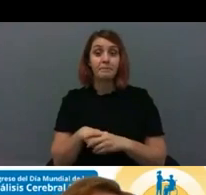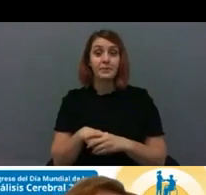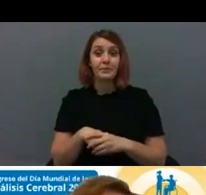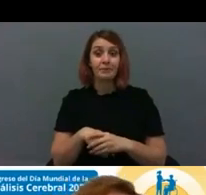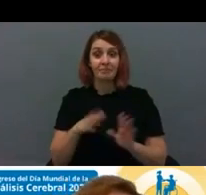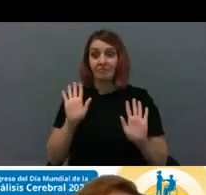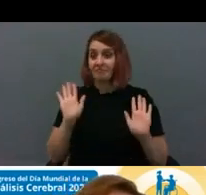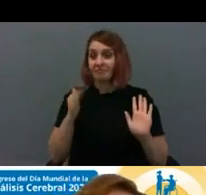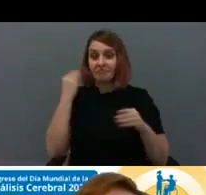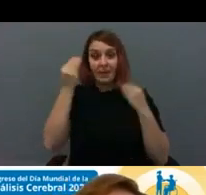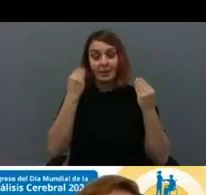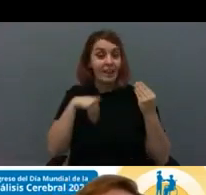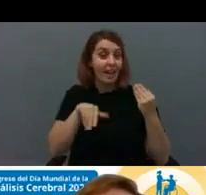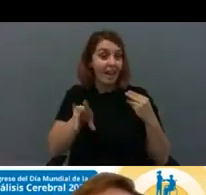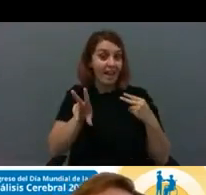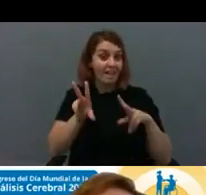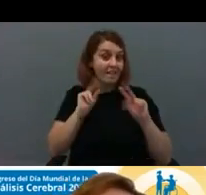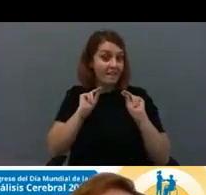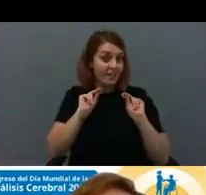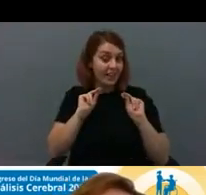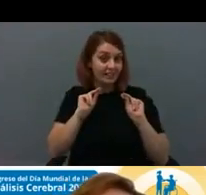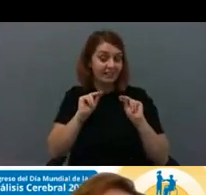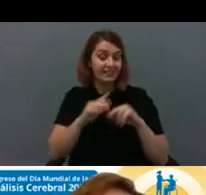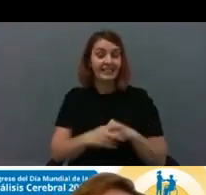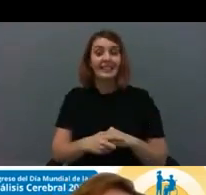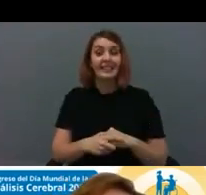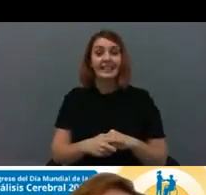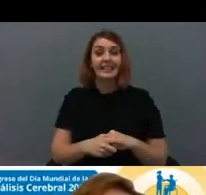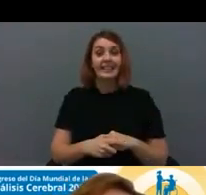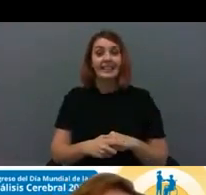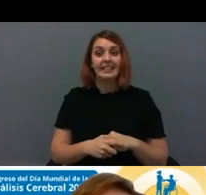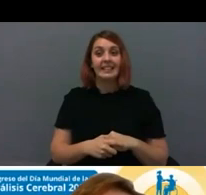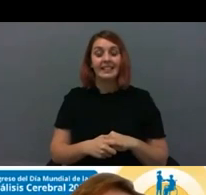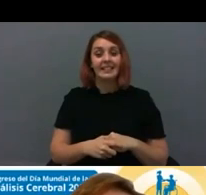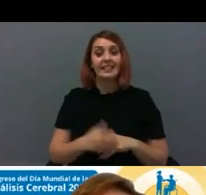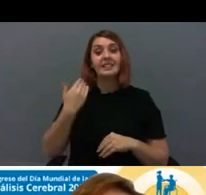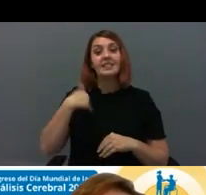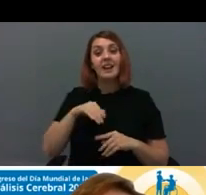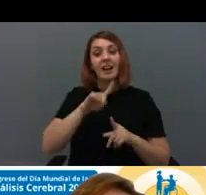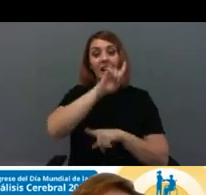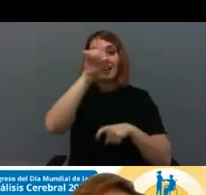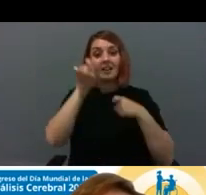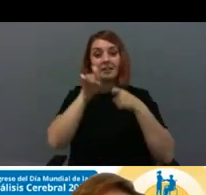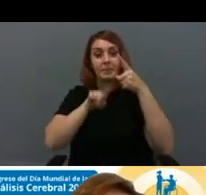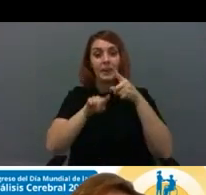por mi parte, pues finalizamos la sesión. Ya ha salido la